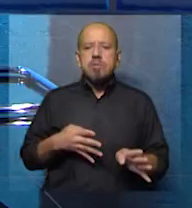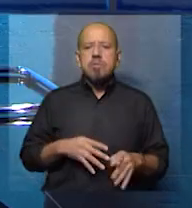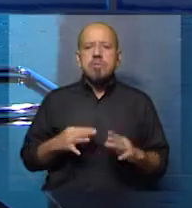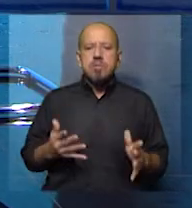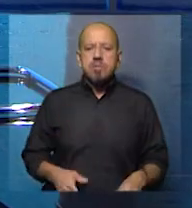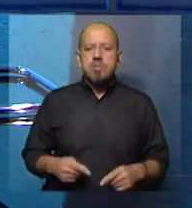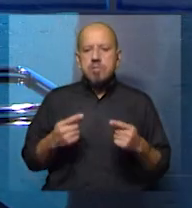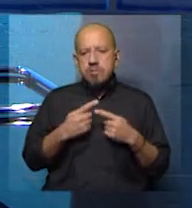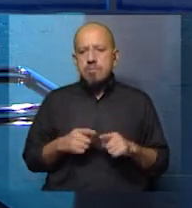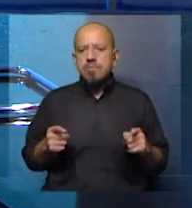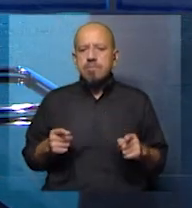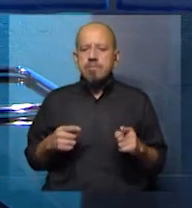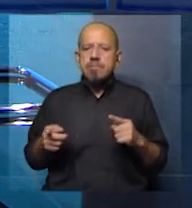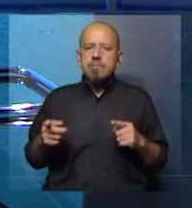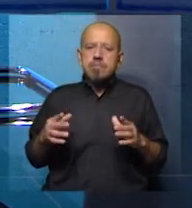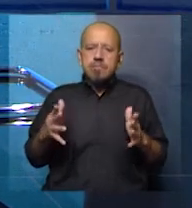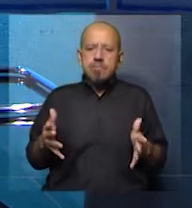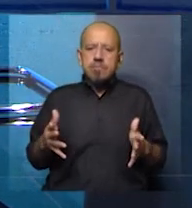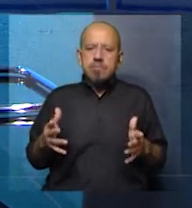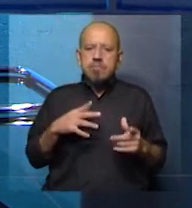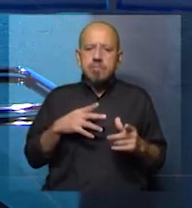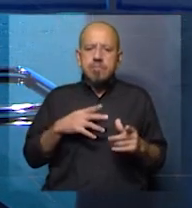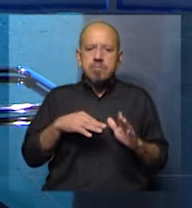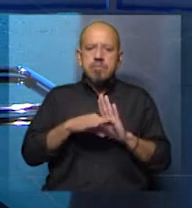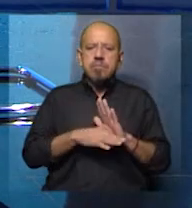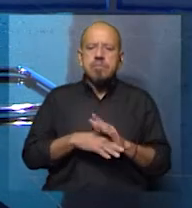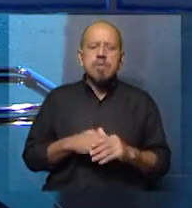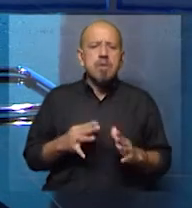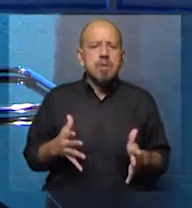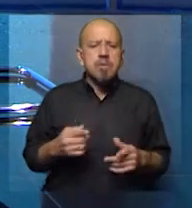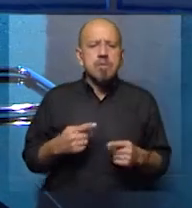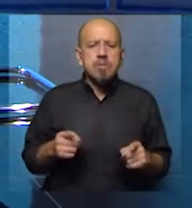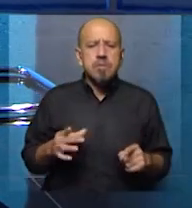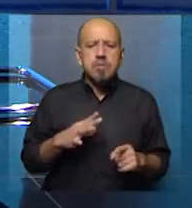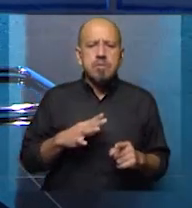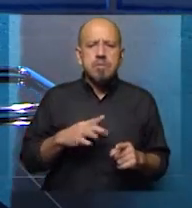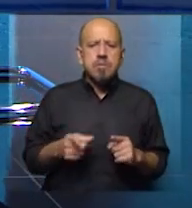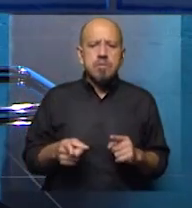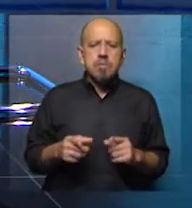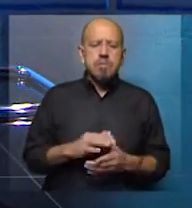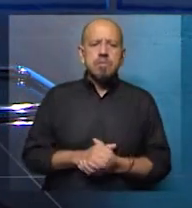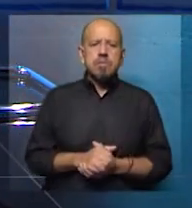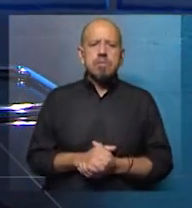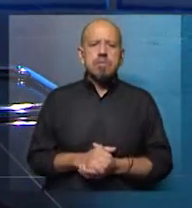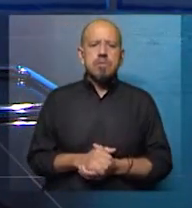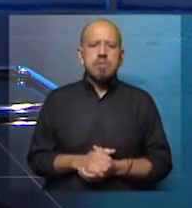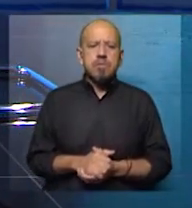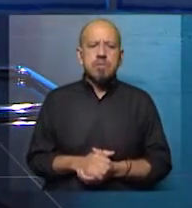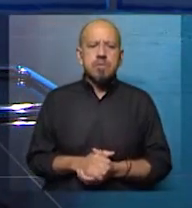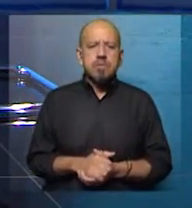diferenciarse entre ellos no teniendo en cuenta este programa que mencionaba recién Qué diferencia c del resto de su mirada